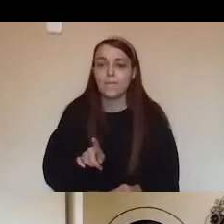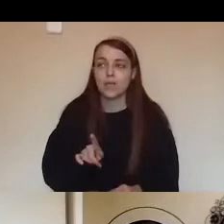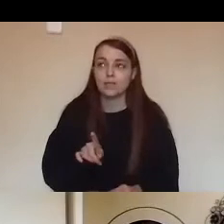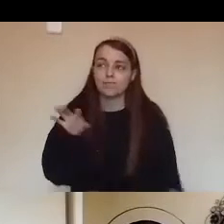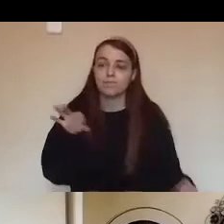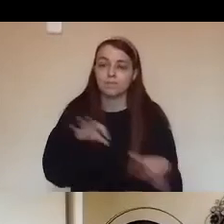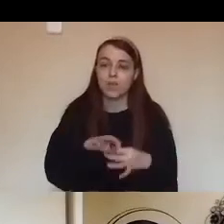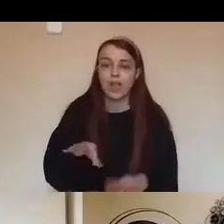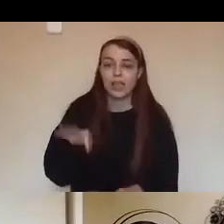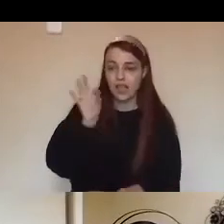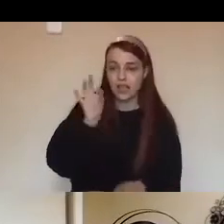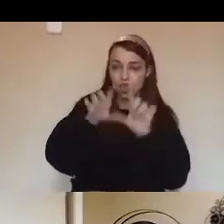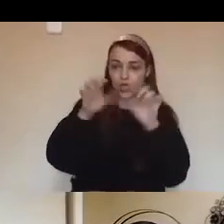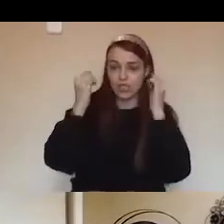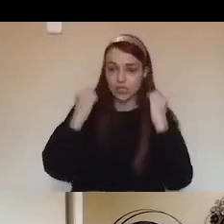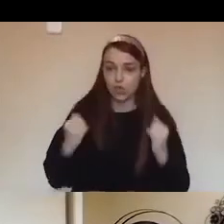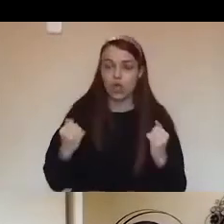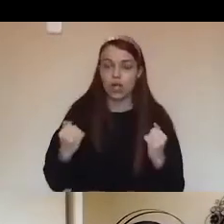decisiones institucionales de